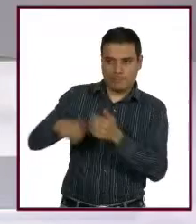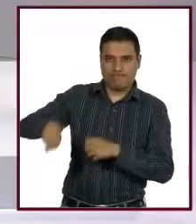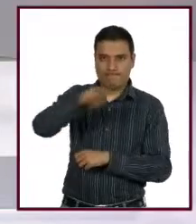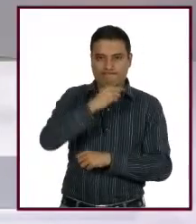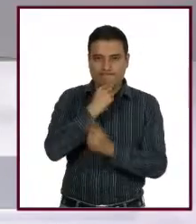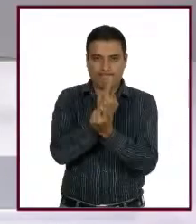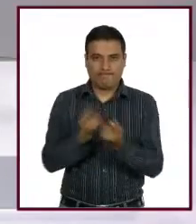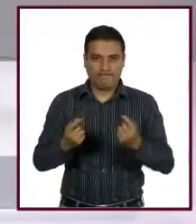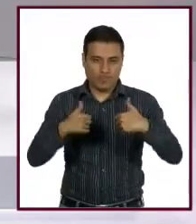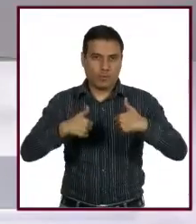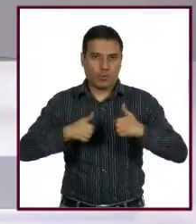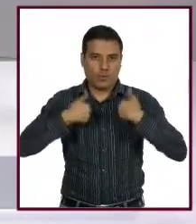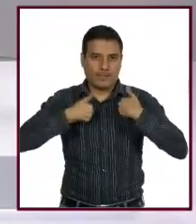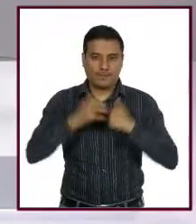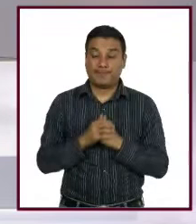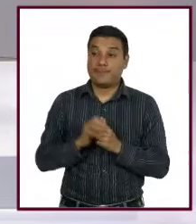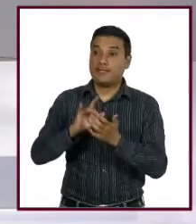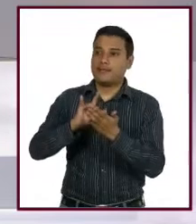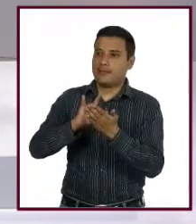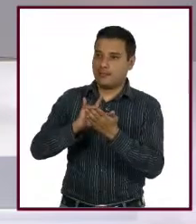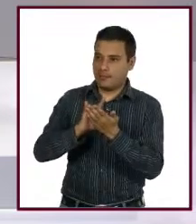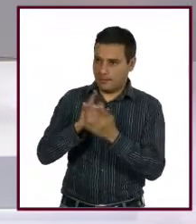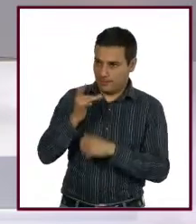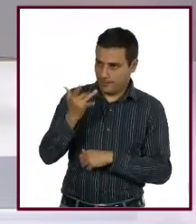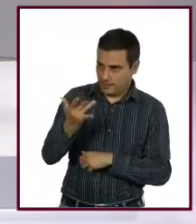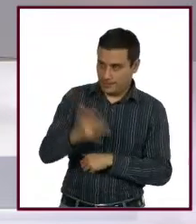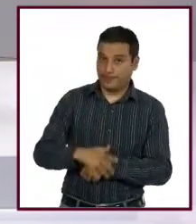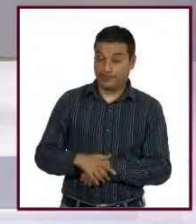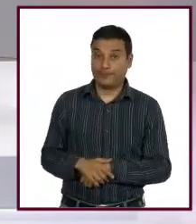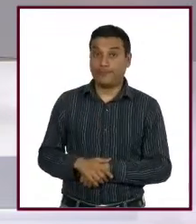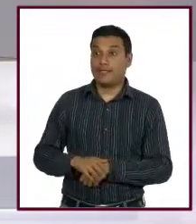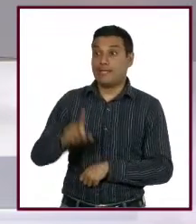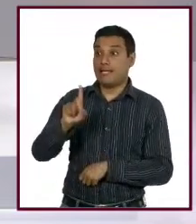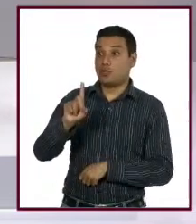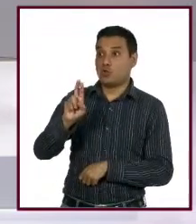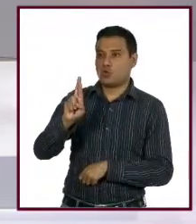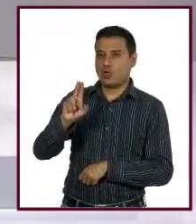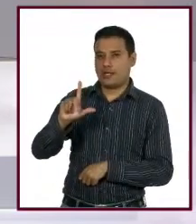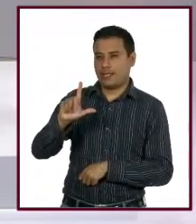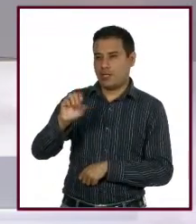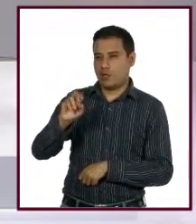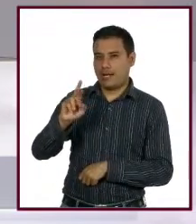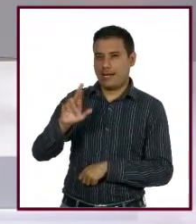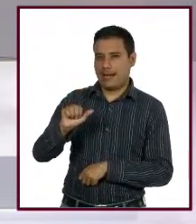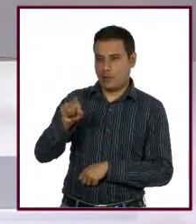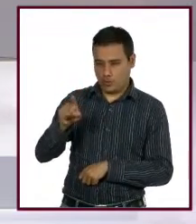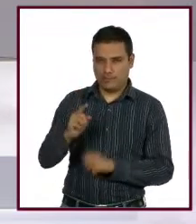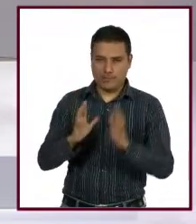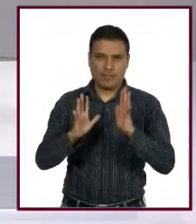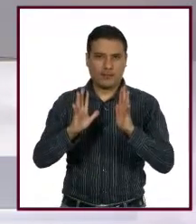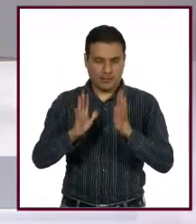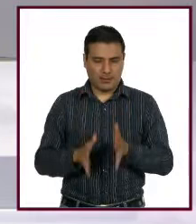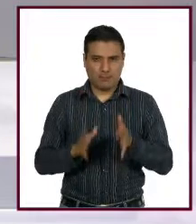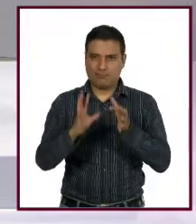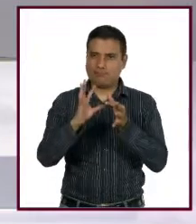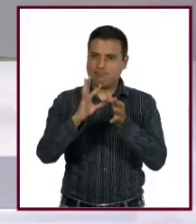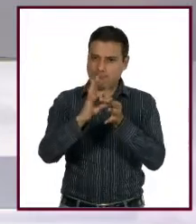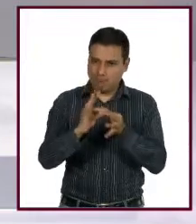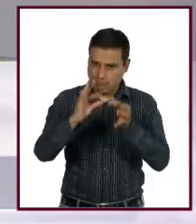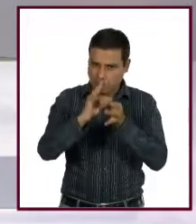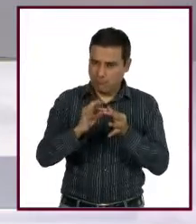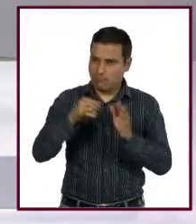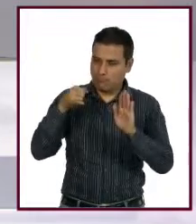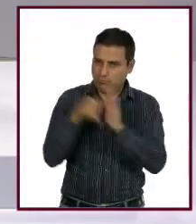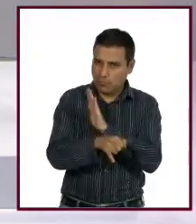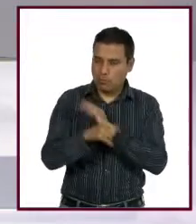gracias. Y vaya, ahora que ya el doctor Leonardo Arturo Biguri, ya sabemos más, ya nos ha